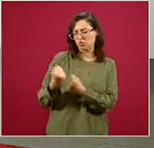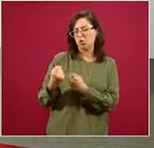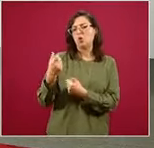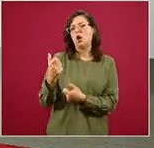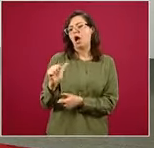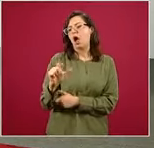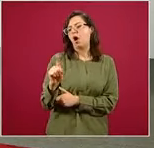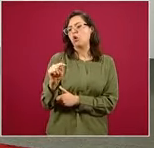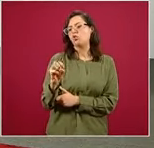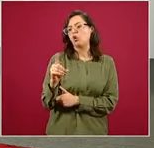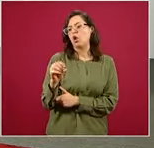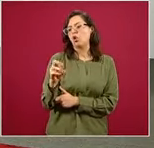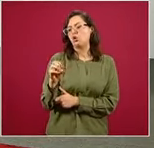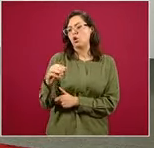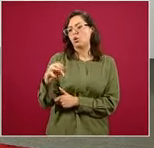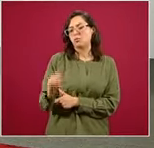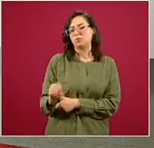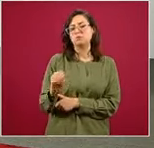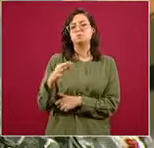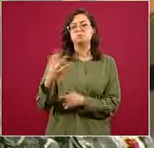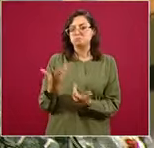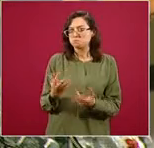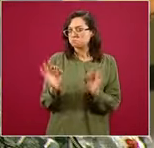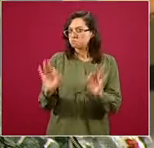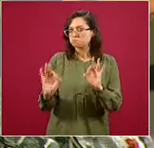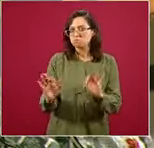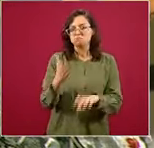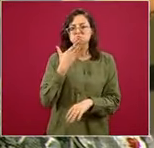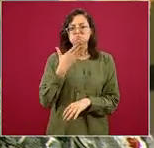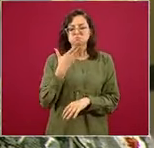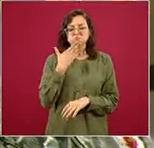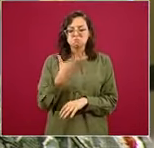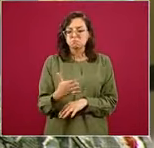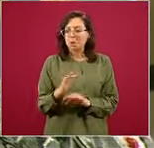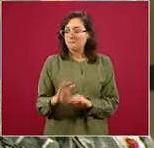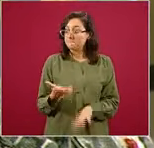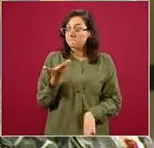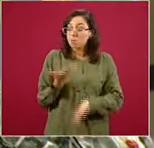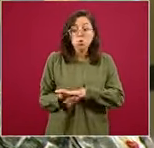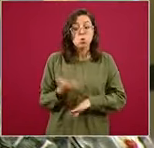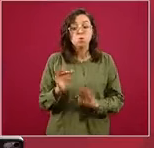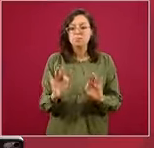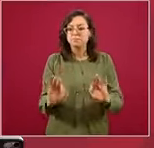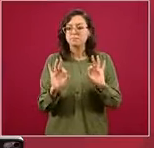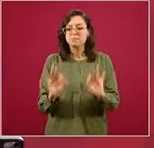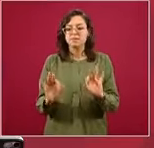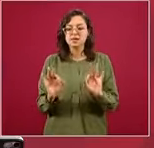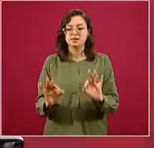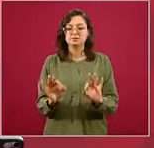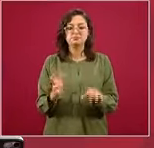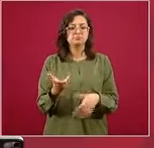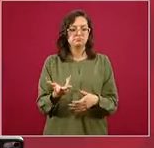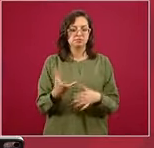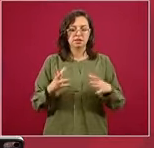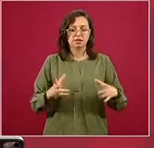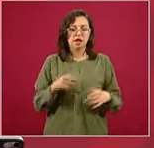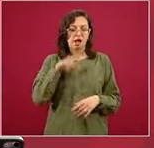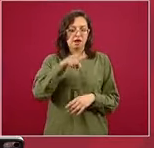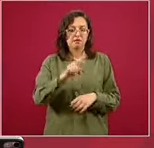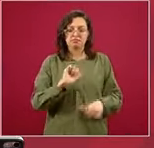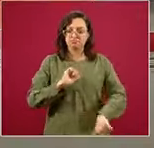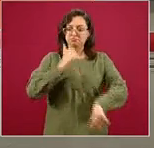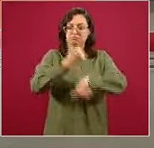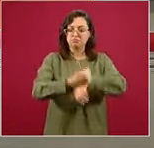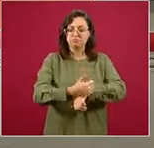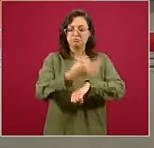la decisión del director del Seguro Social de proceder con la instalación de este